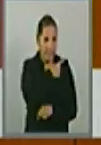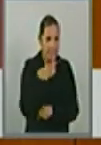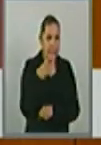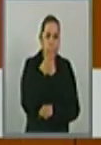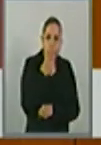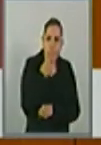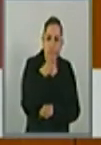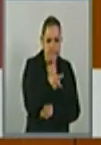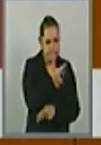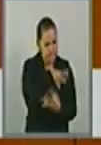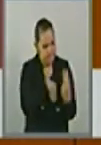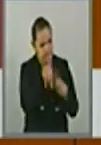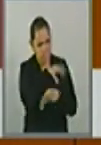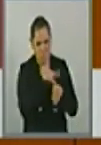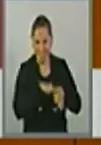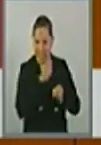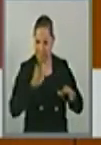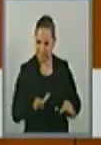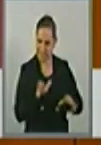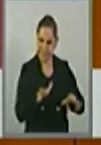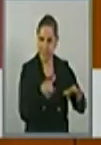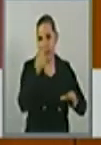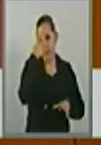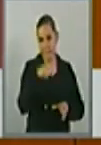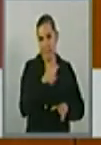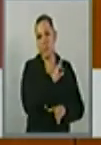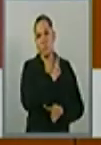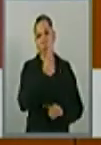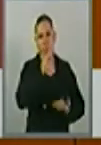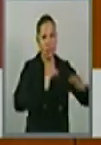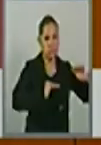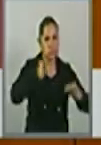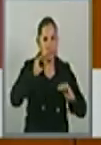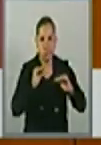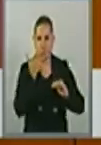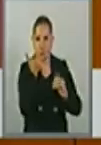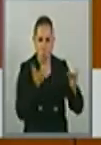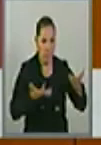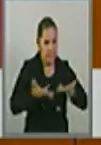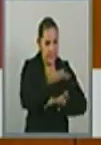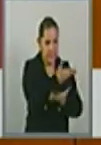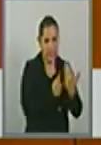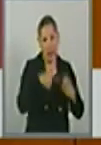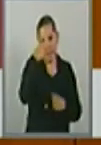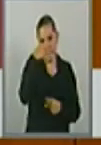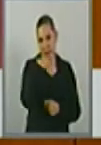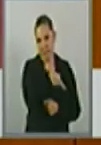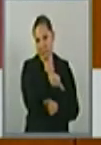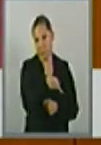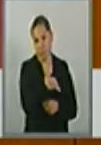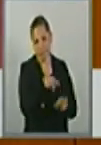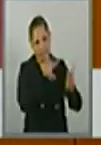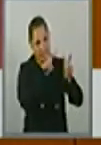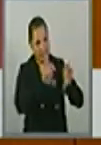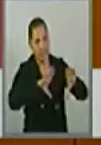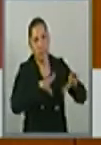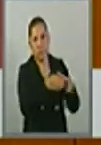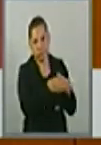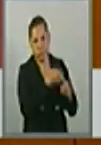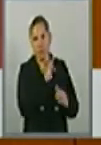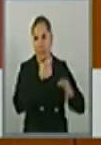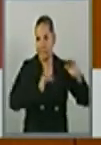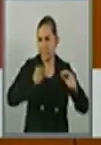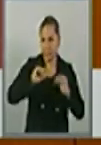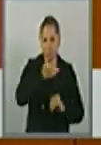estimular para obtener una competitividad sustentable a lo largo a largo plazo para el sector dentro de los múltiples